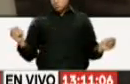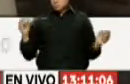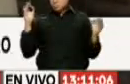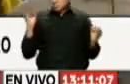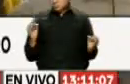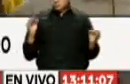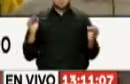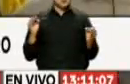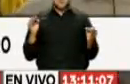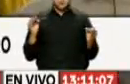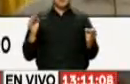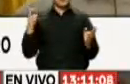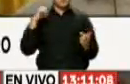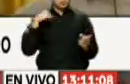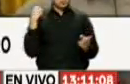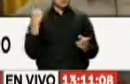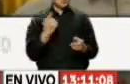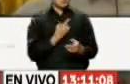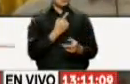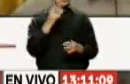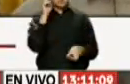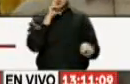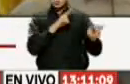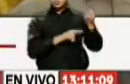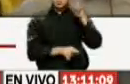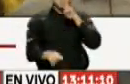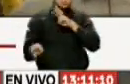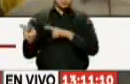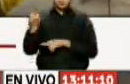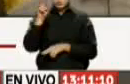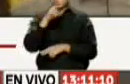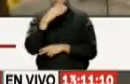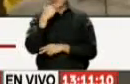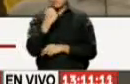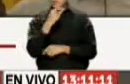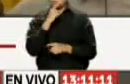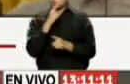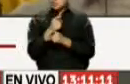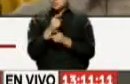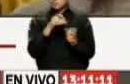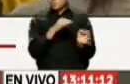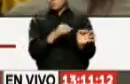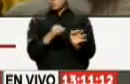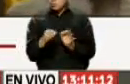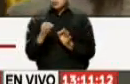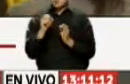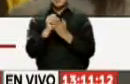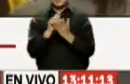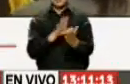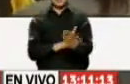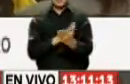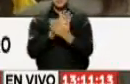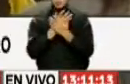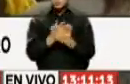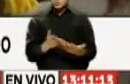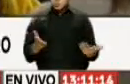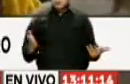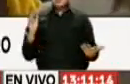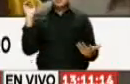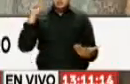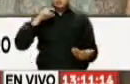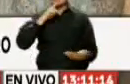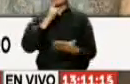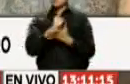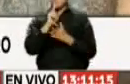líquido vital. Nosotros estamos estudiando para realizar las mejores formas en estos proyectos. Sí a la